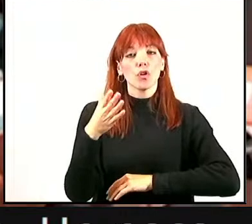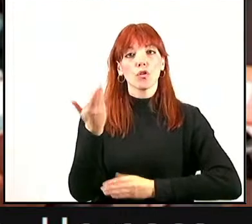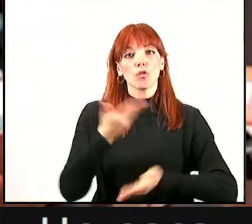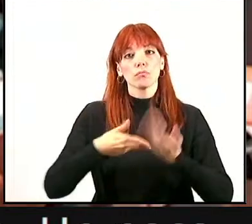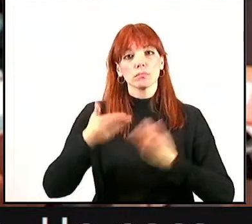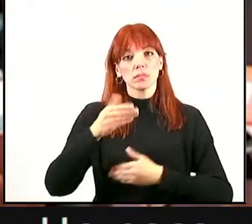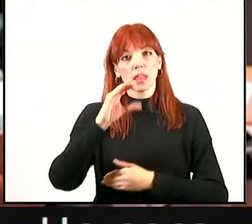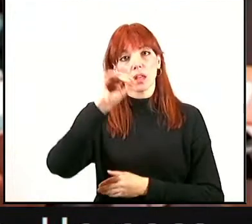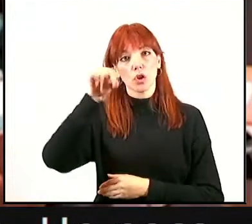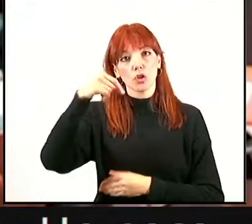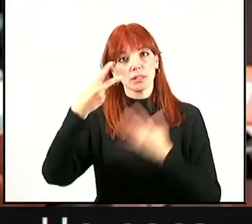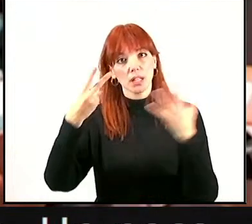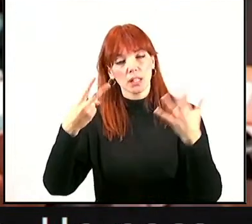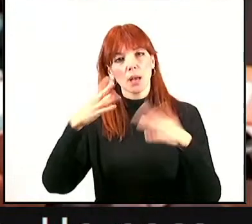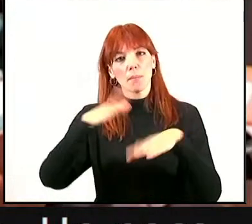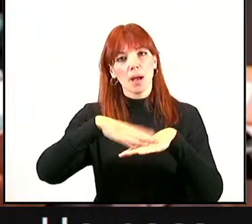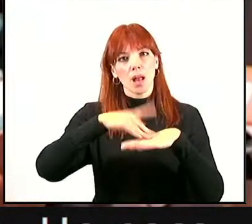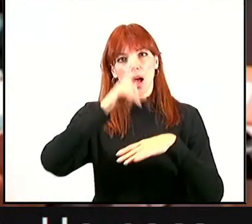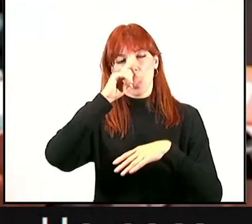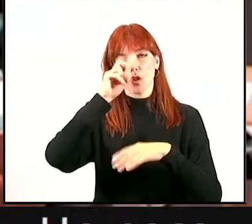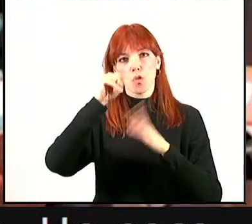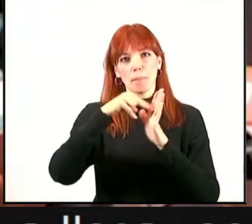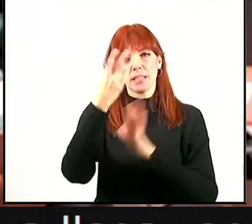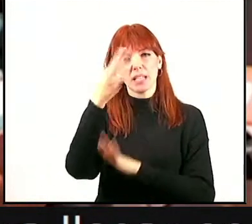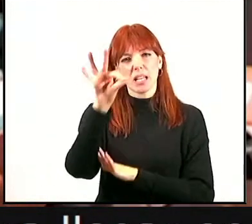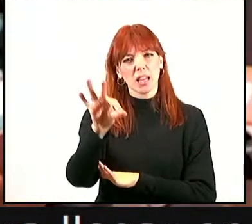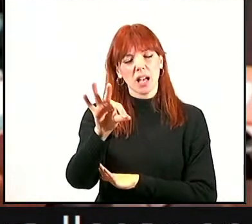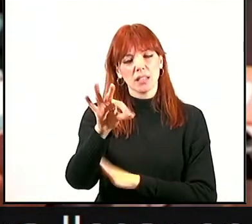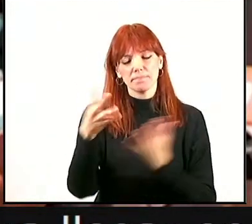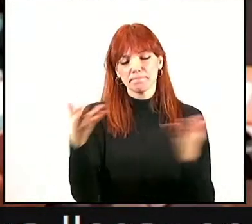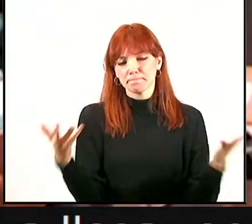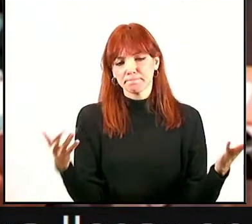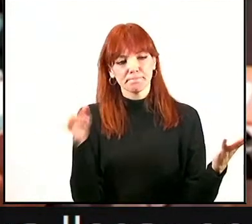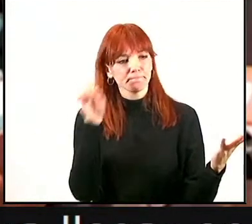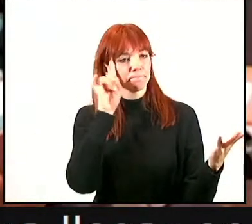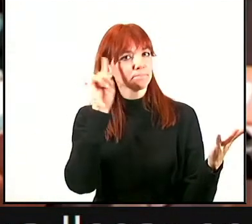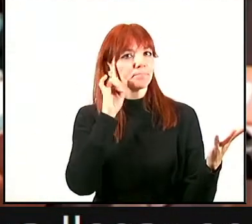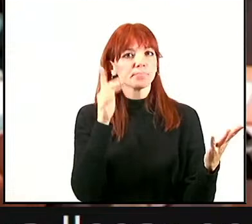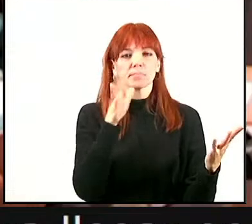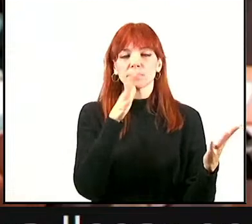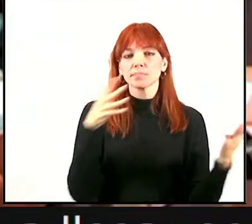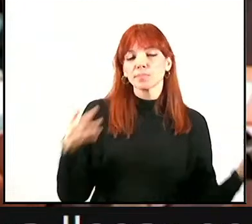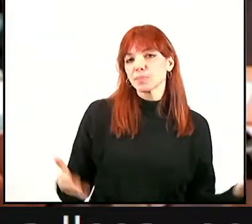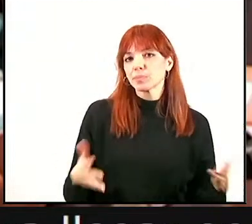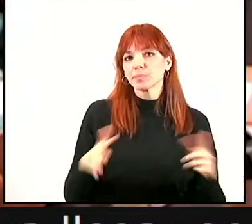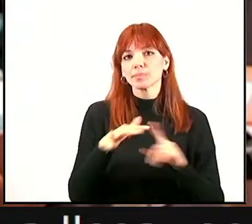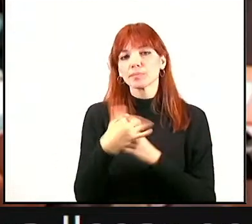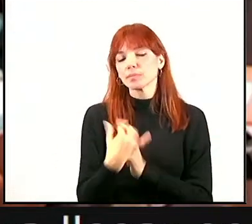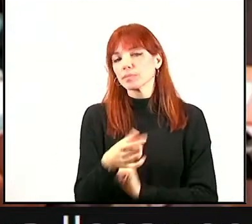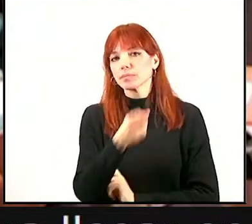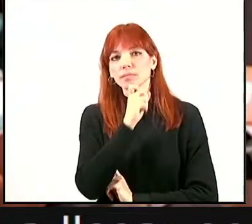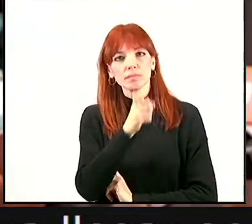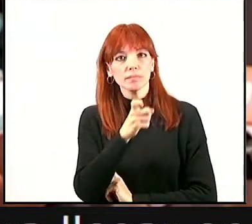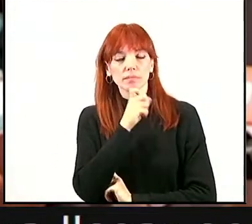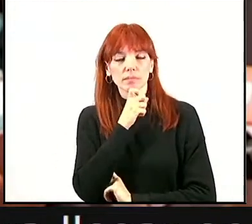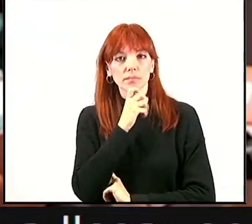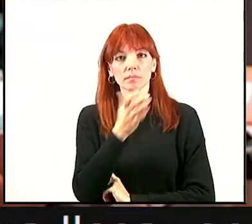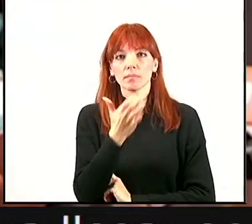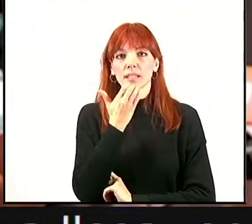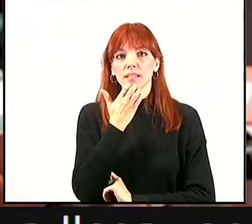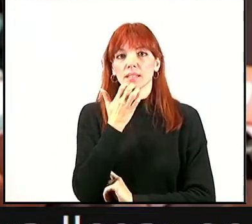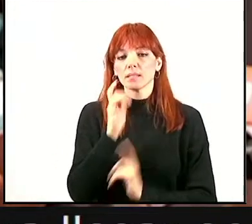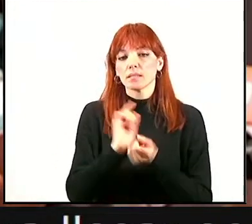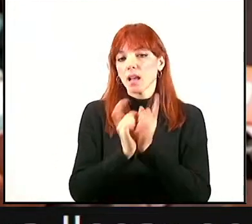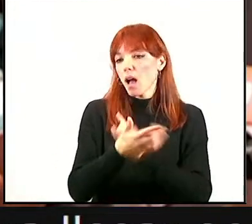0,7 para el año 2030. No sé un poco en qué momento, en qué punto estamos actualmente y si hay algo que